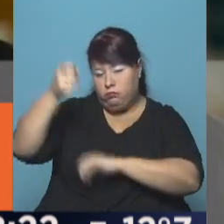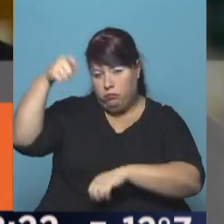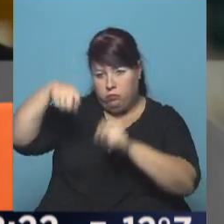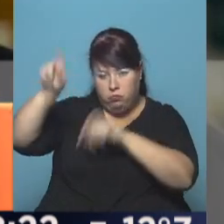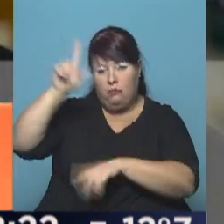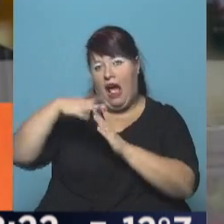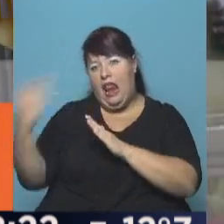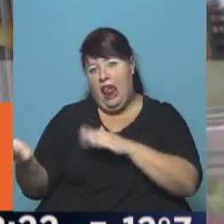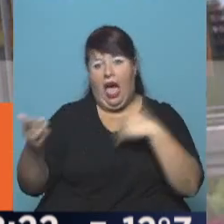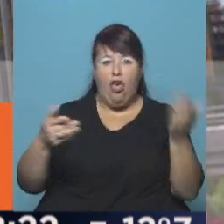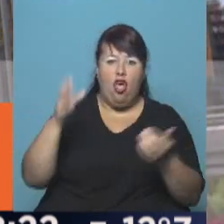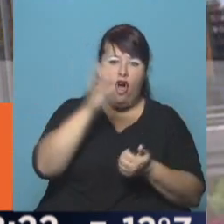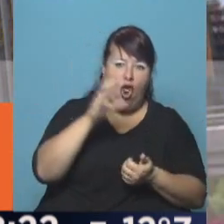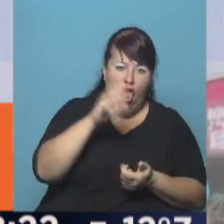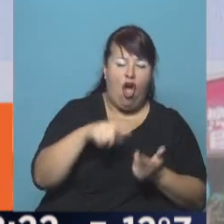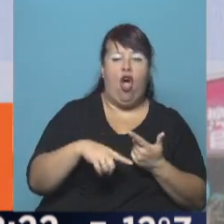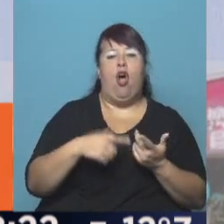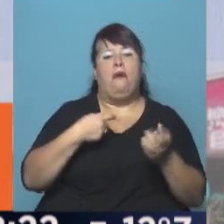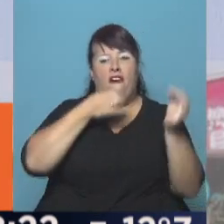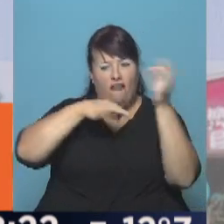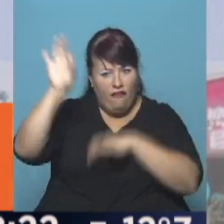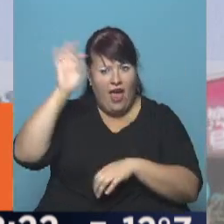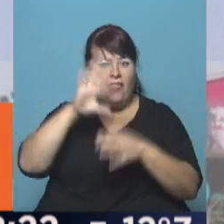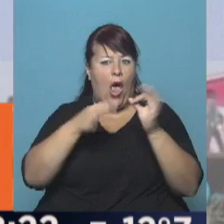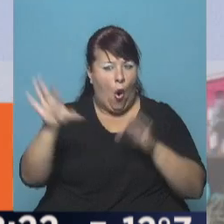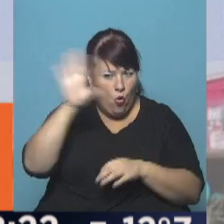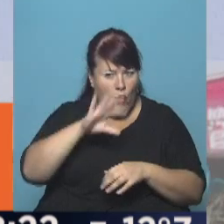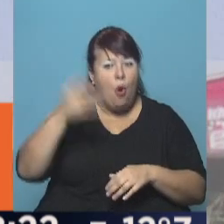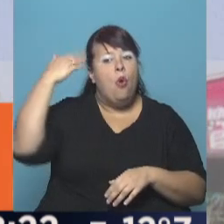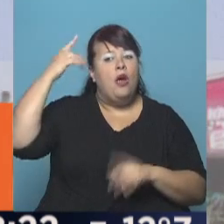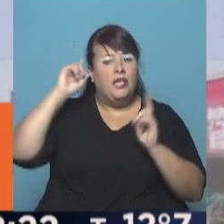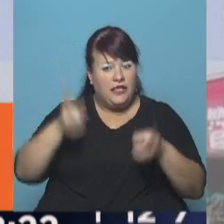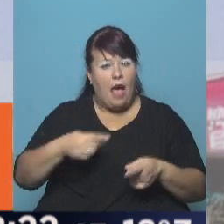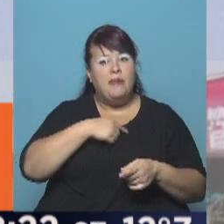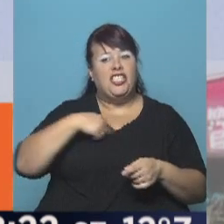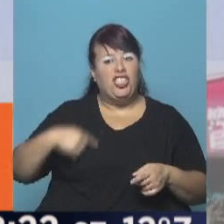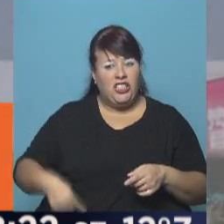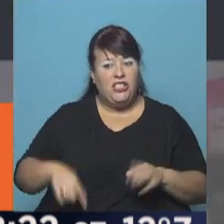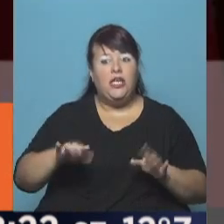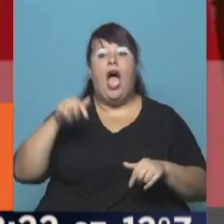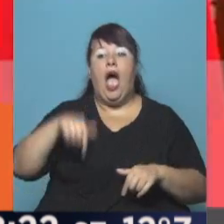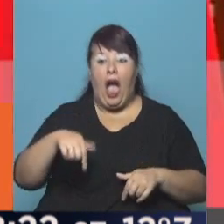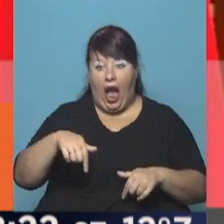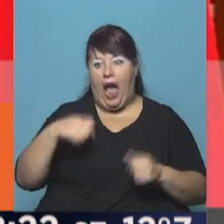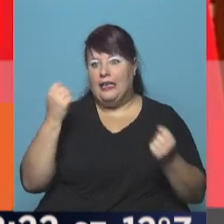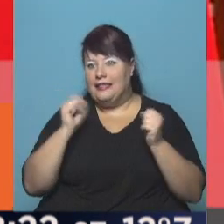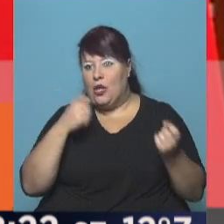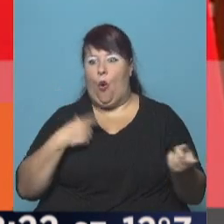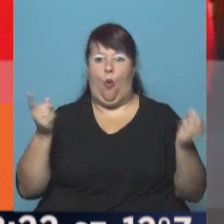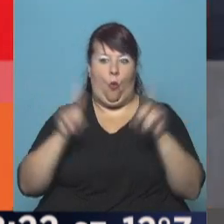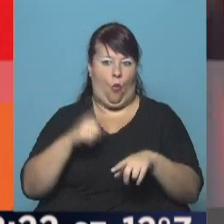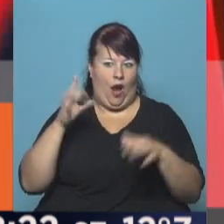Países limítrofes, bueno, Colombia, hemos exportado a Europa, en una época hemos exportado a China y ahora con muchas ansias de